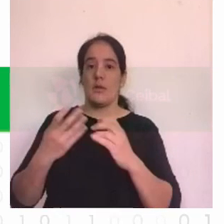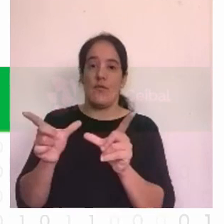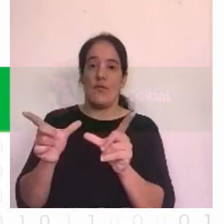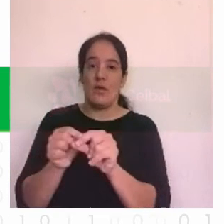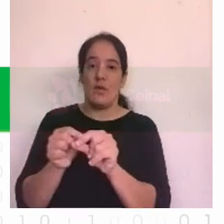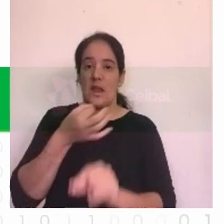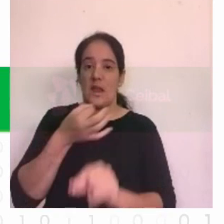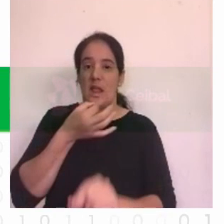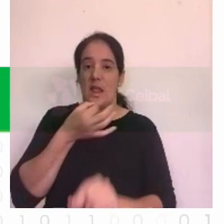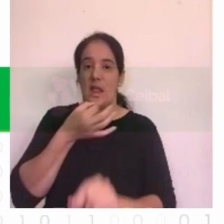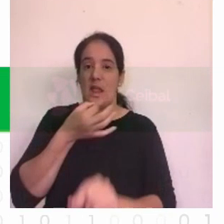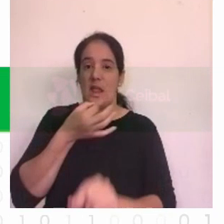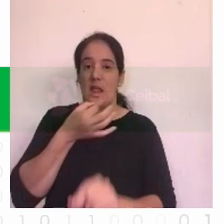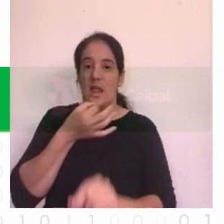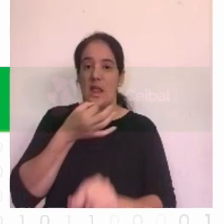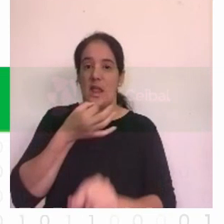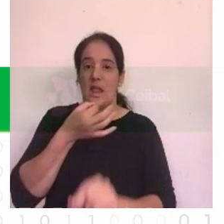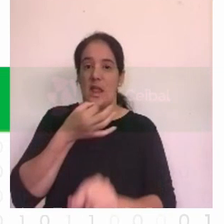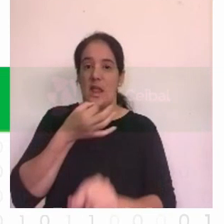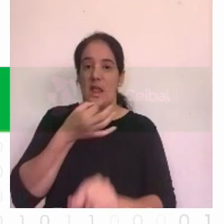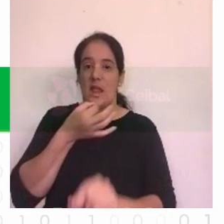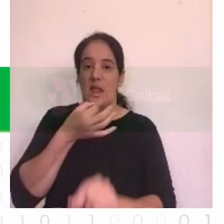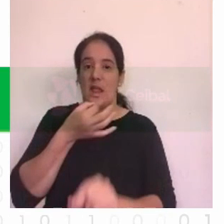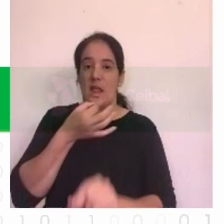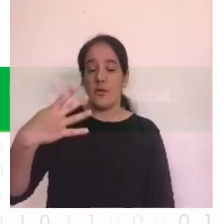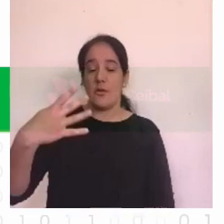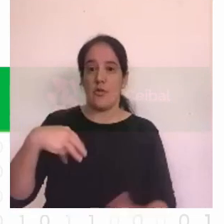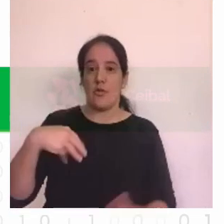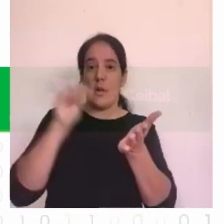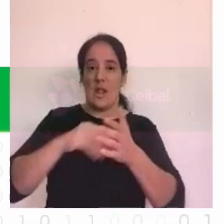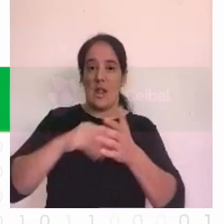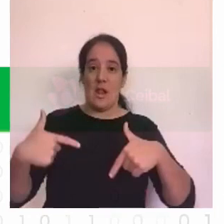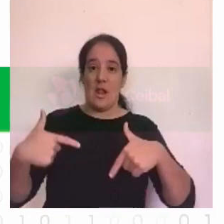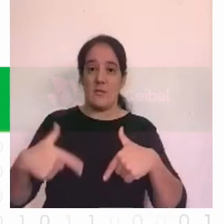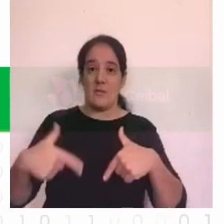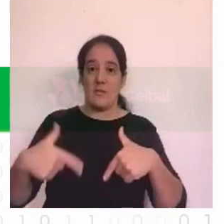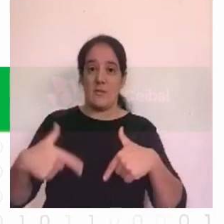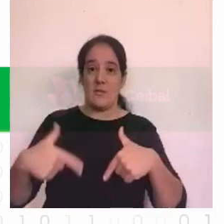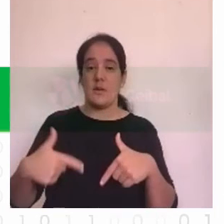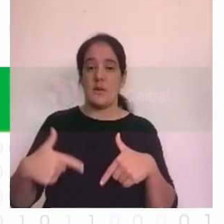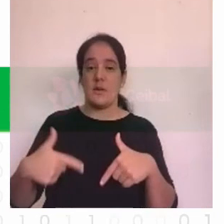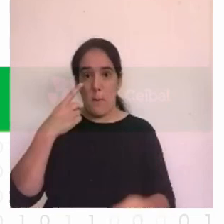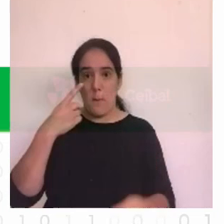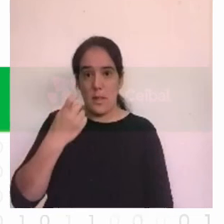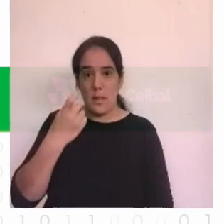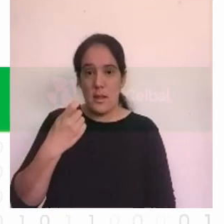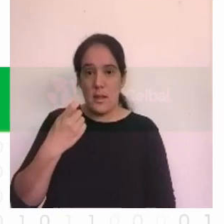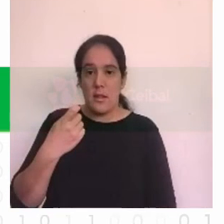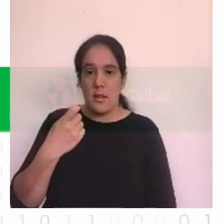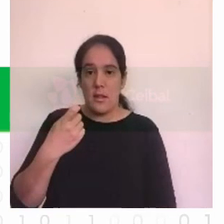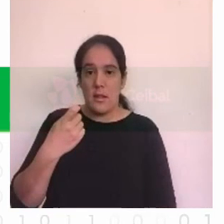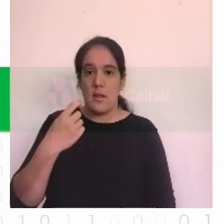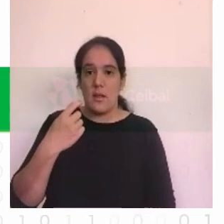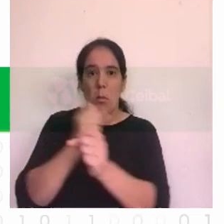que en el 2014, cuando me anoté en la facultad y me enteré en ese momento que existía la licenciatura en estadística, lo único